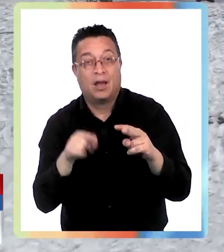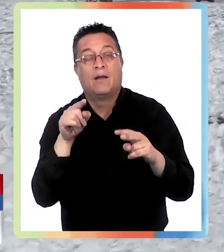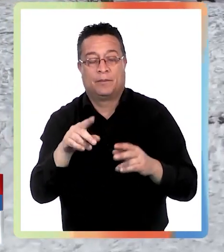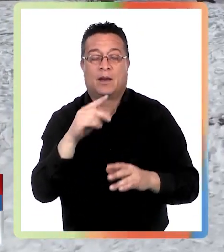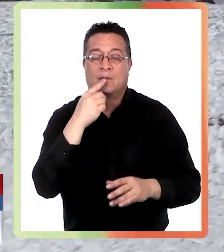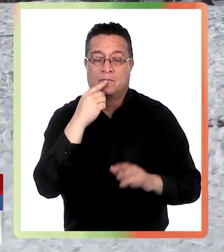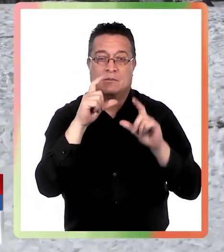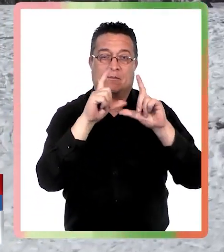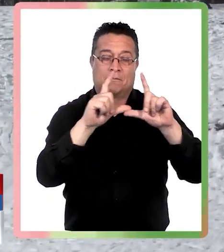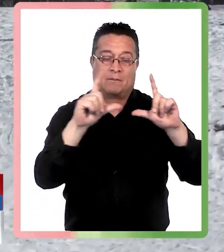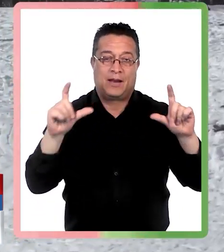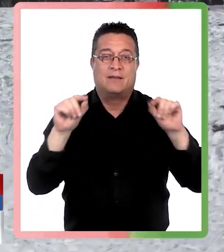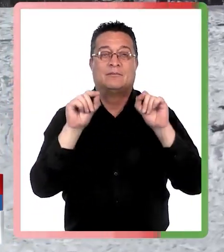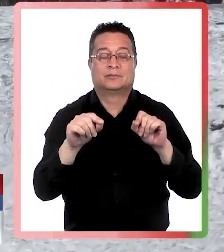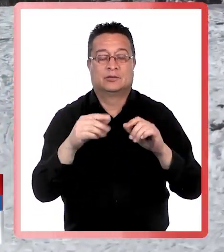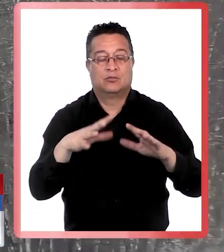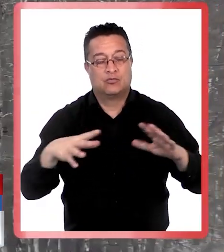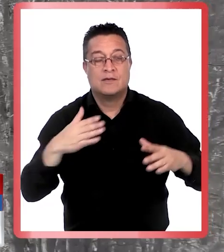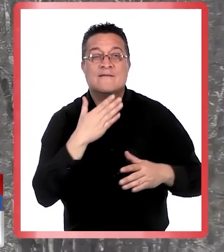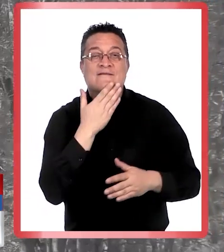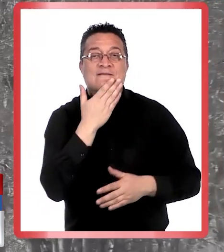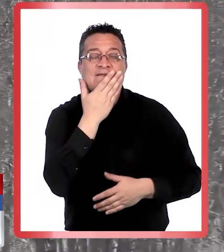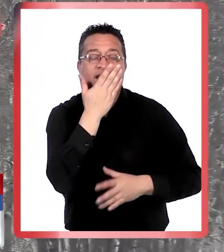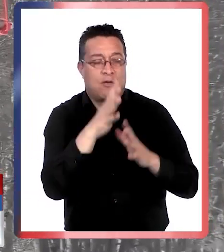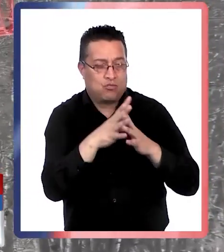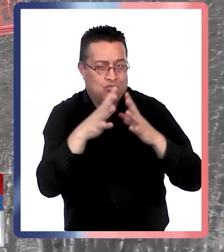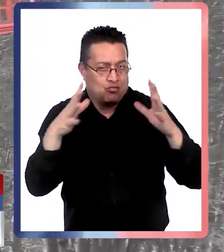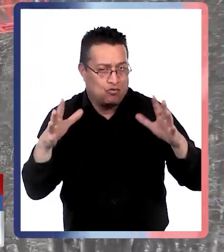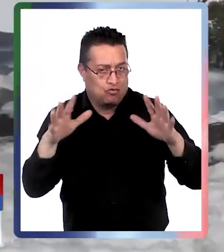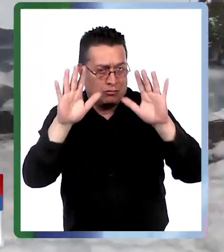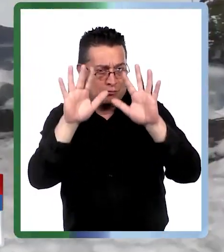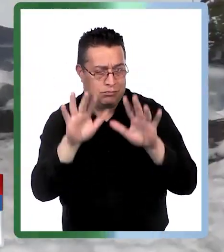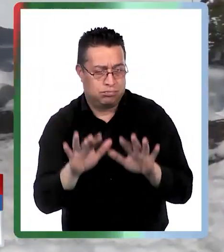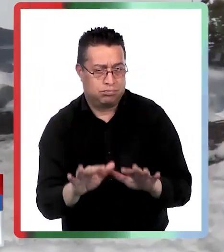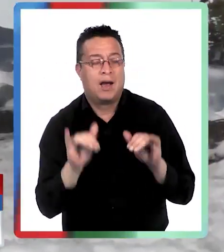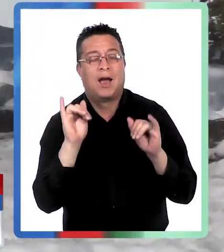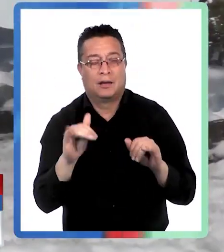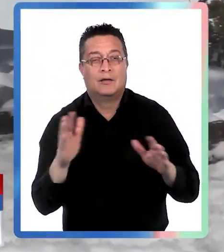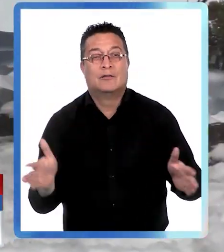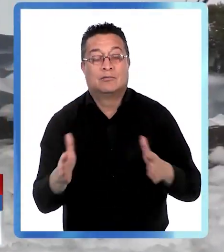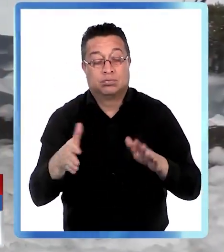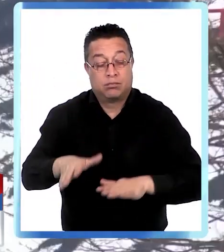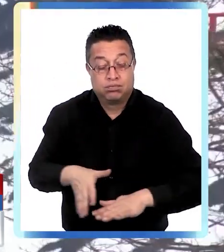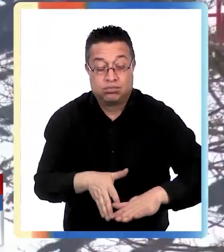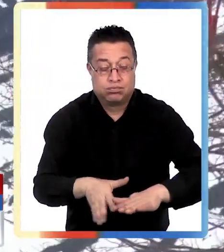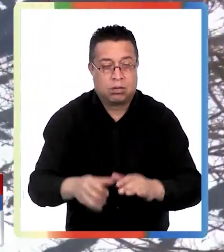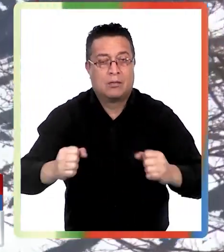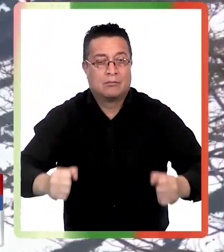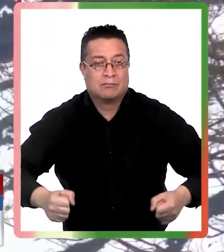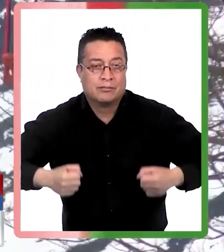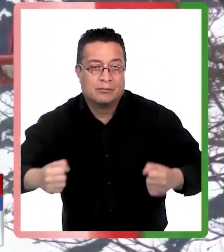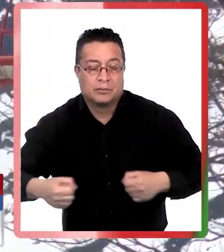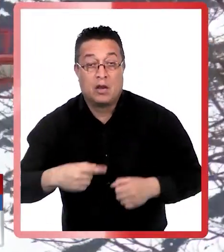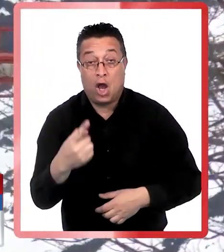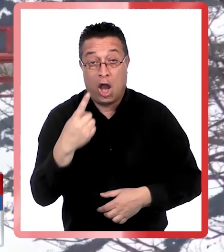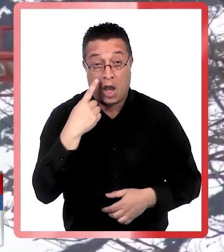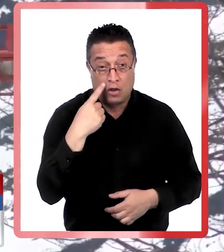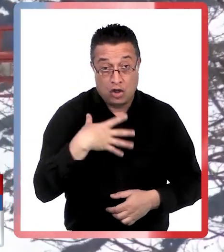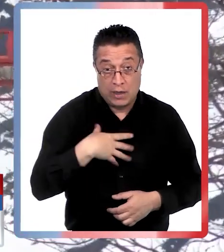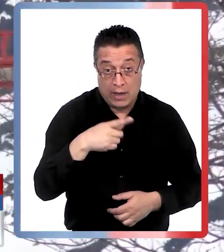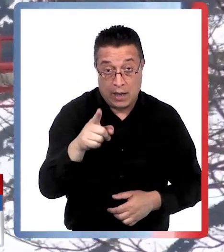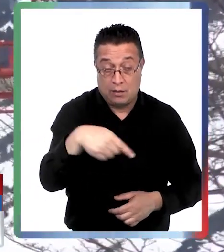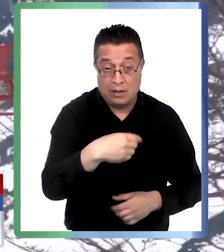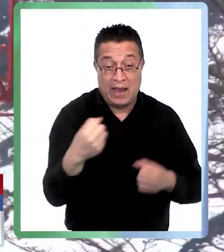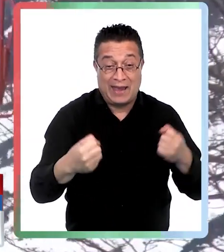temporada que se anticipa cargada de nieve ofreciendo un programa imperdible para los entusiastas del snowboard y del esquí si deseas conocer la ruta